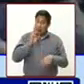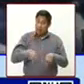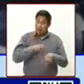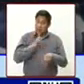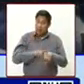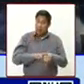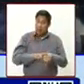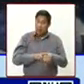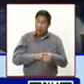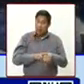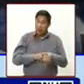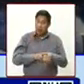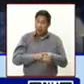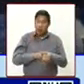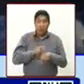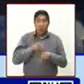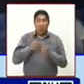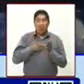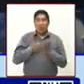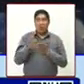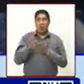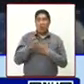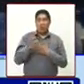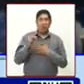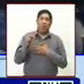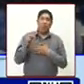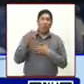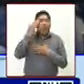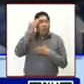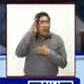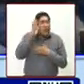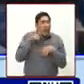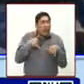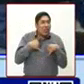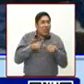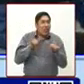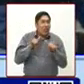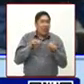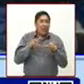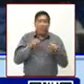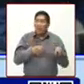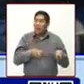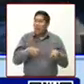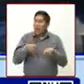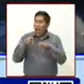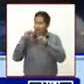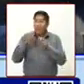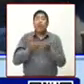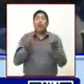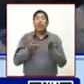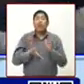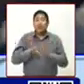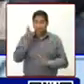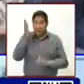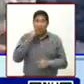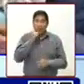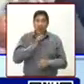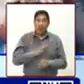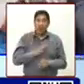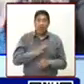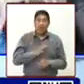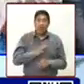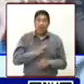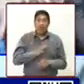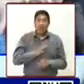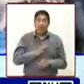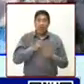normales la verdad que no no sé todavía no Estoy viajando Hacia dónde se dirige señora